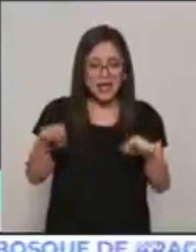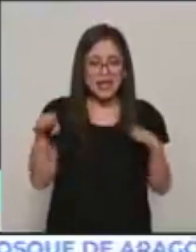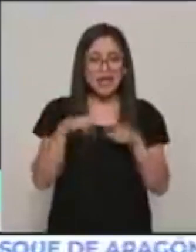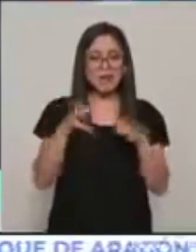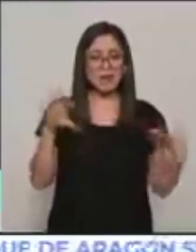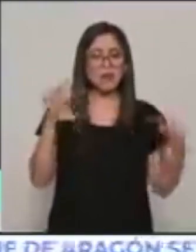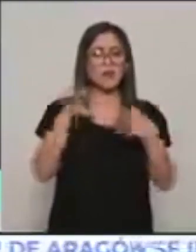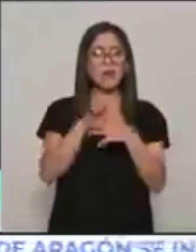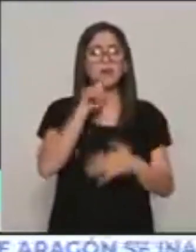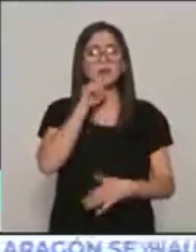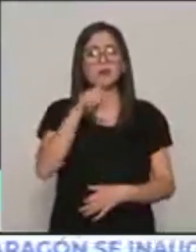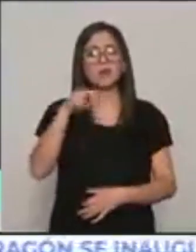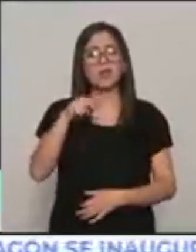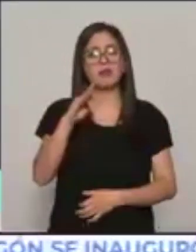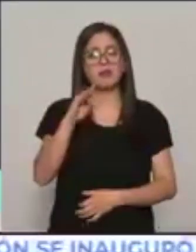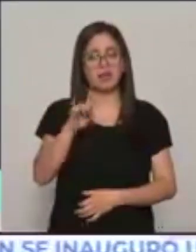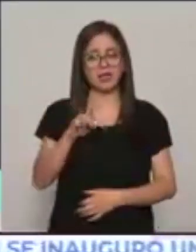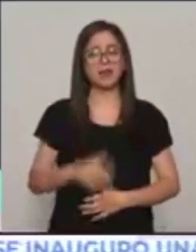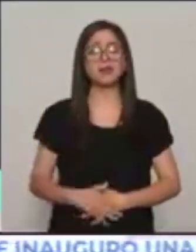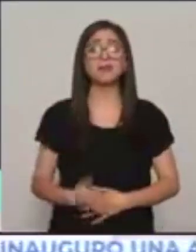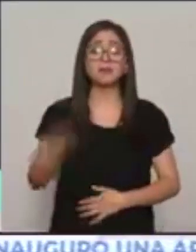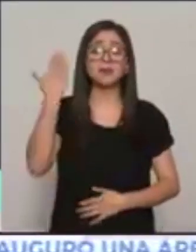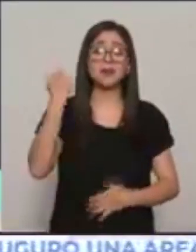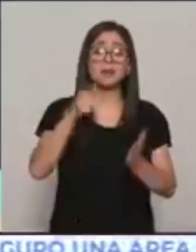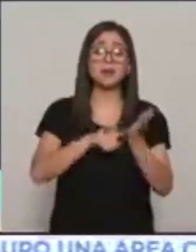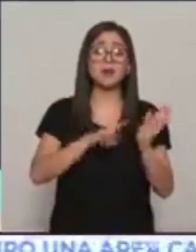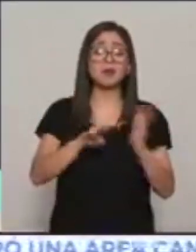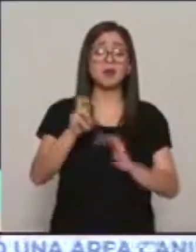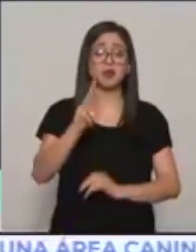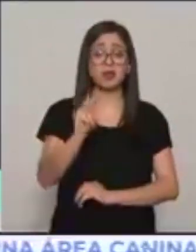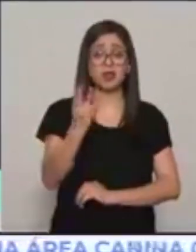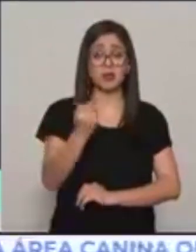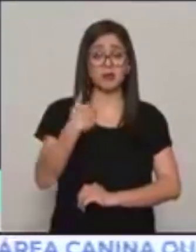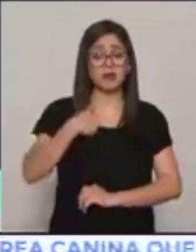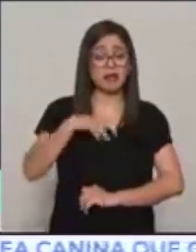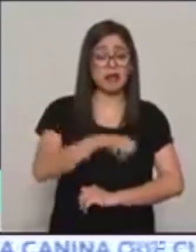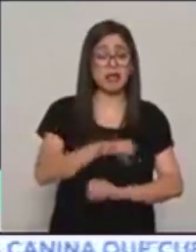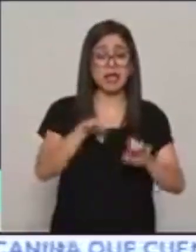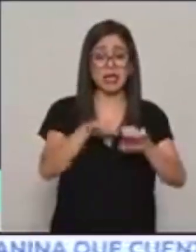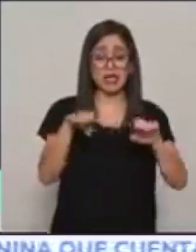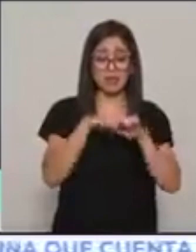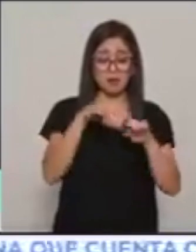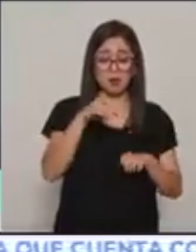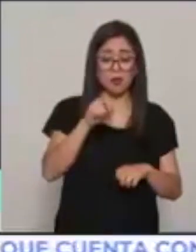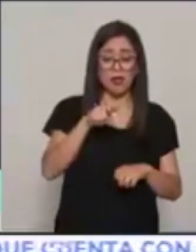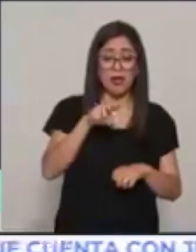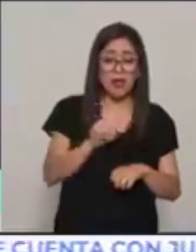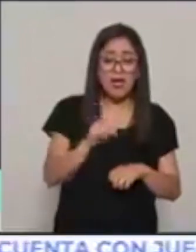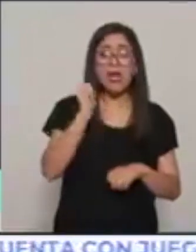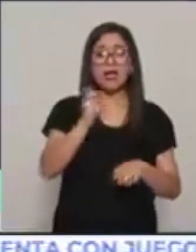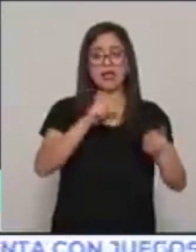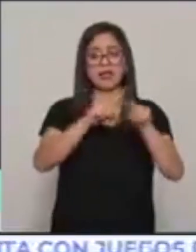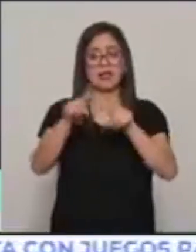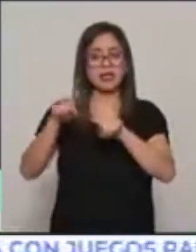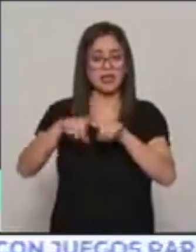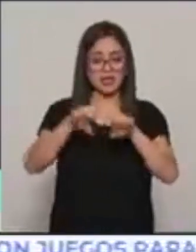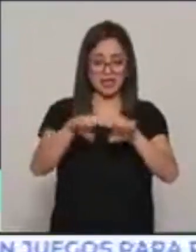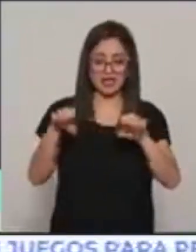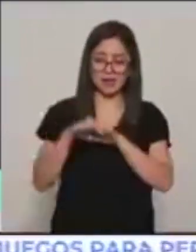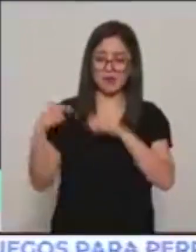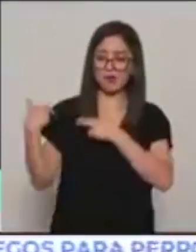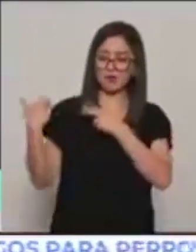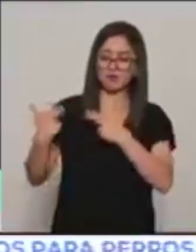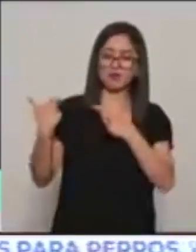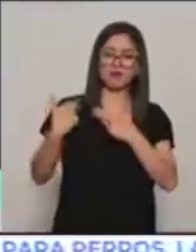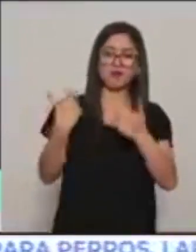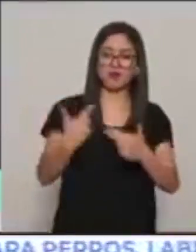parte de la NFL. Desde el año de 1989, cuando era niño, yo seguí a Montana. Las aficiones se manejan por dinastías y desde